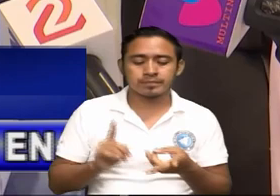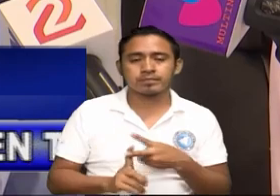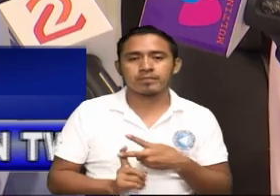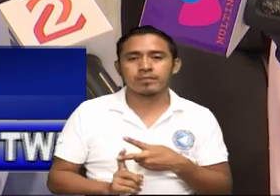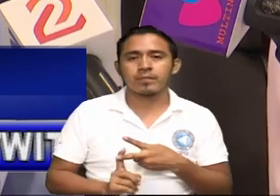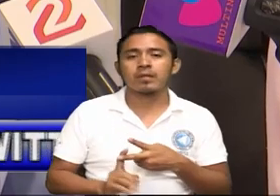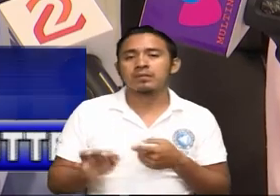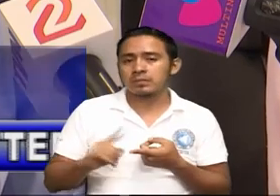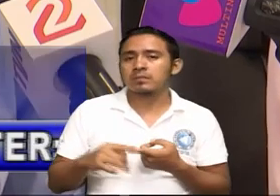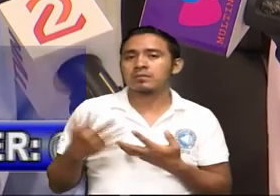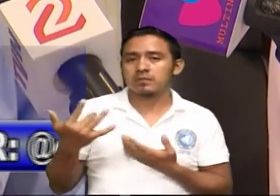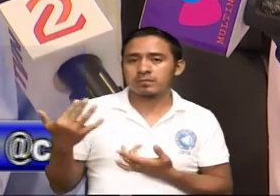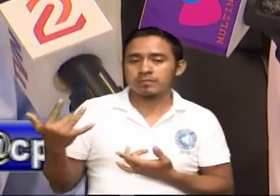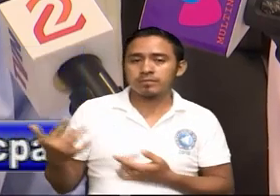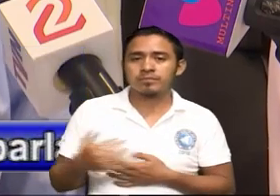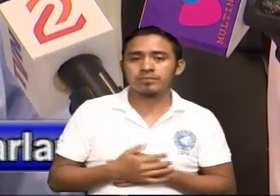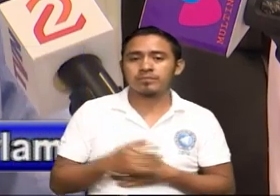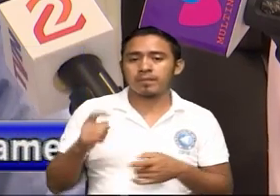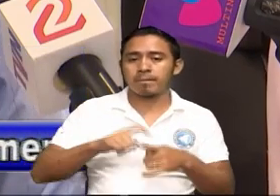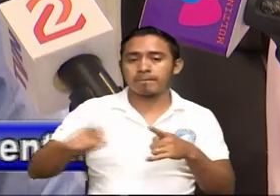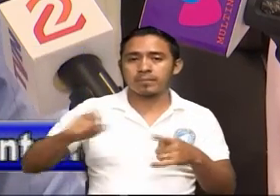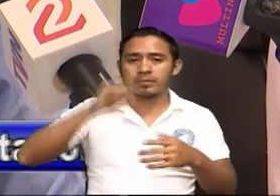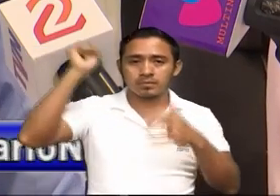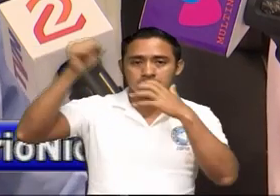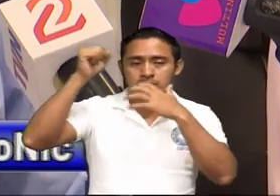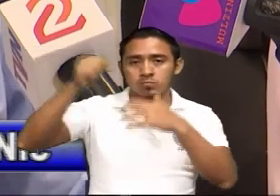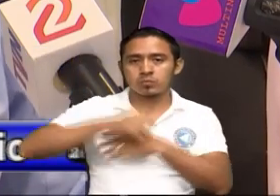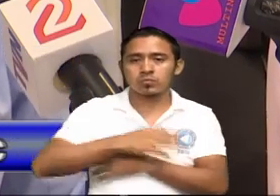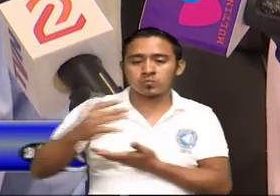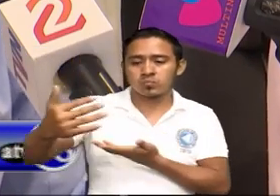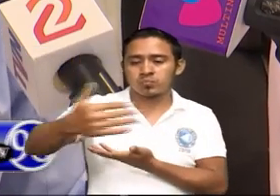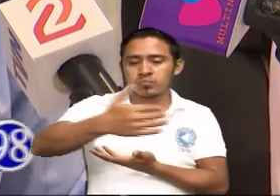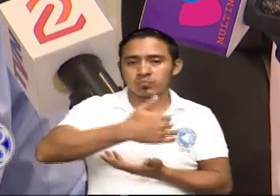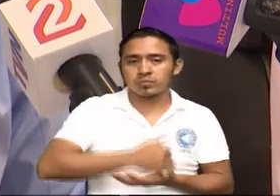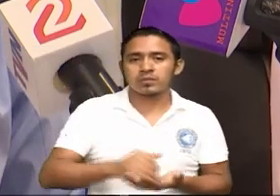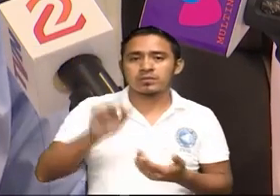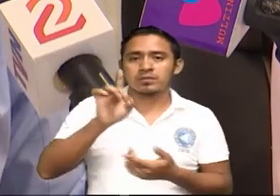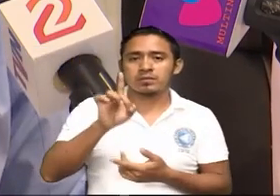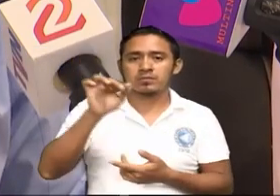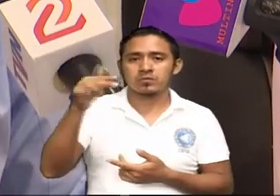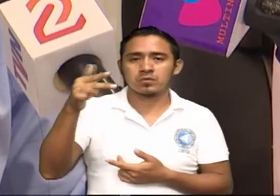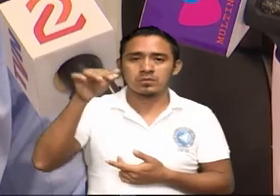Se espera que para el mes de julio una producción de